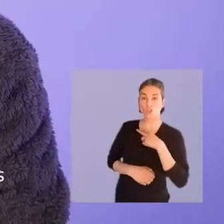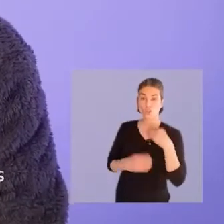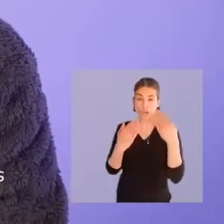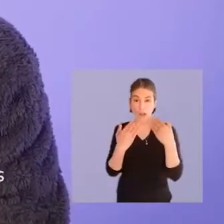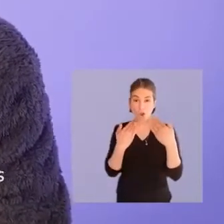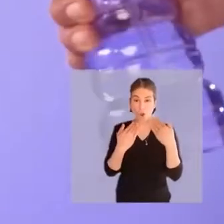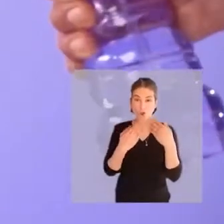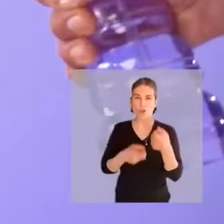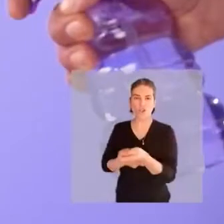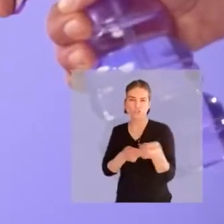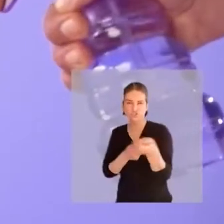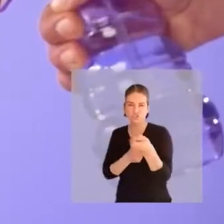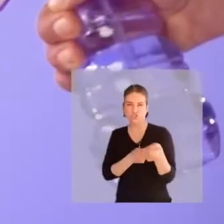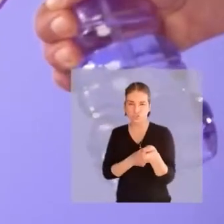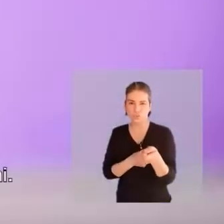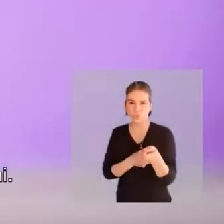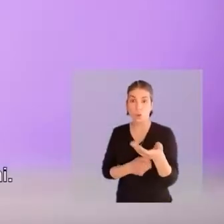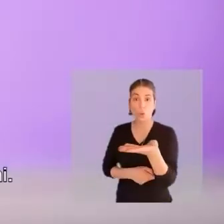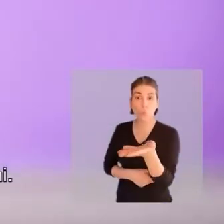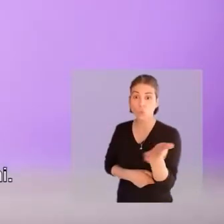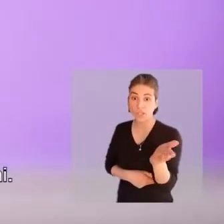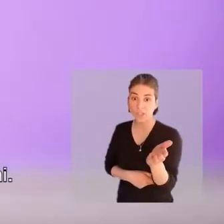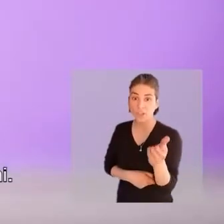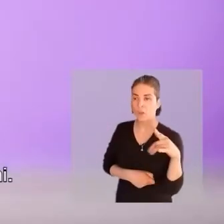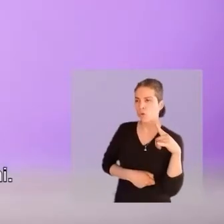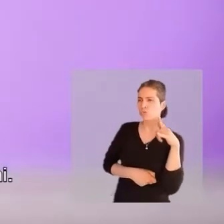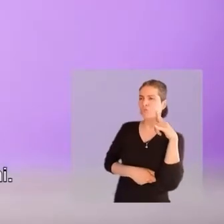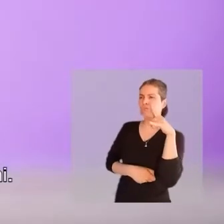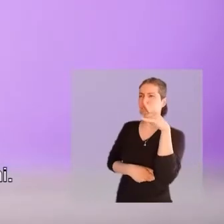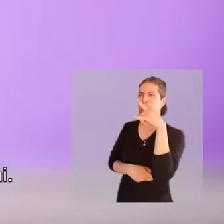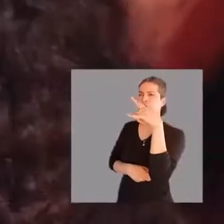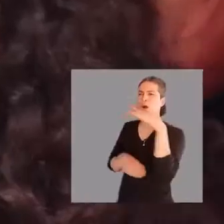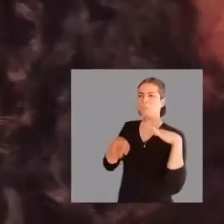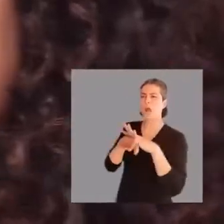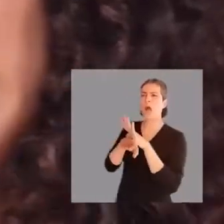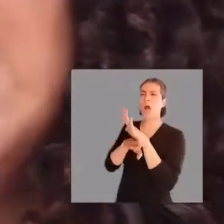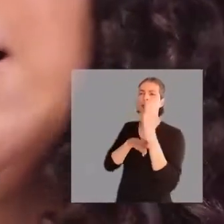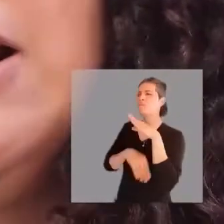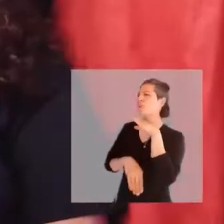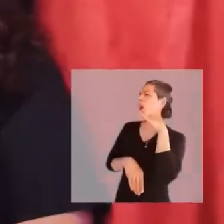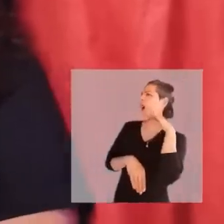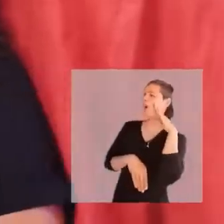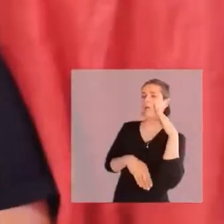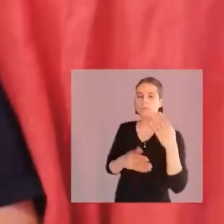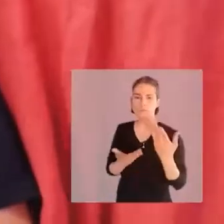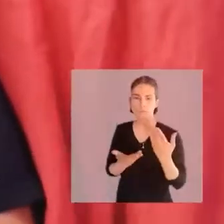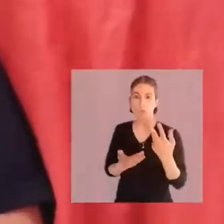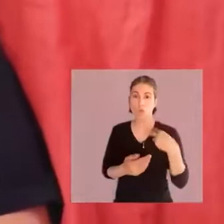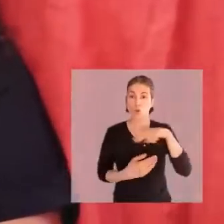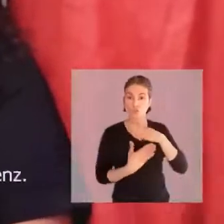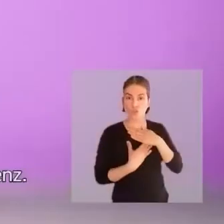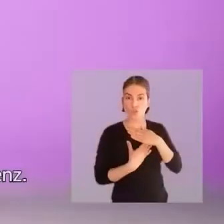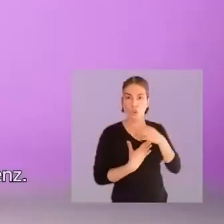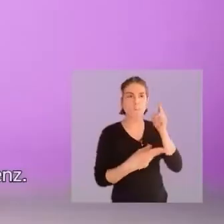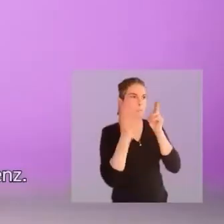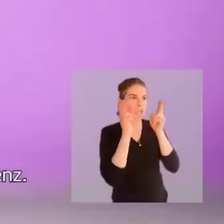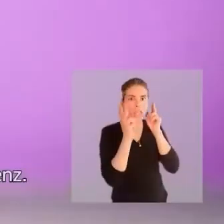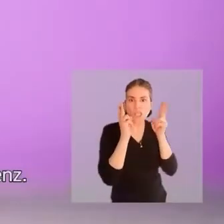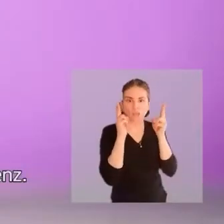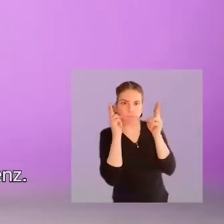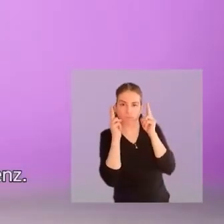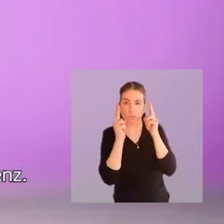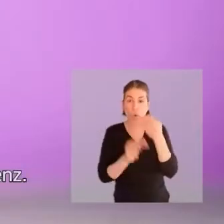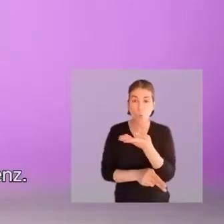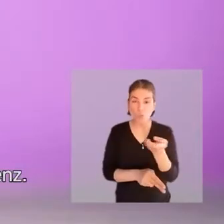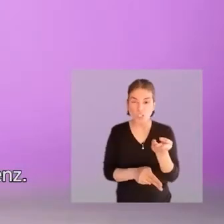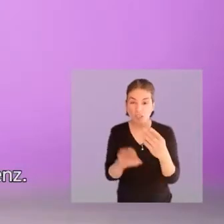Somos quienes nos manguereamos los pasajes para veranear. Mientras ustedes iban a vacacionar a Miami. Somos las y los que llegamos en micro. Mientras